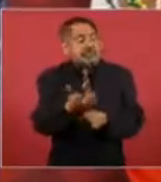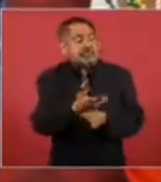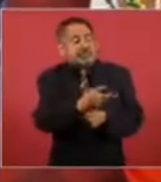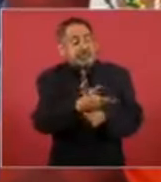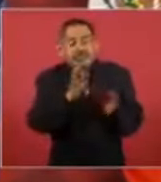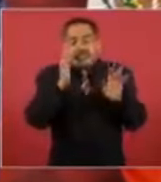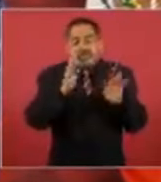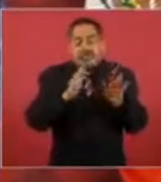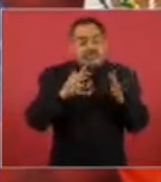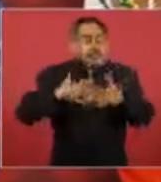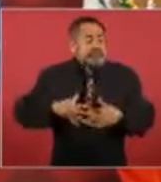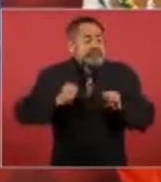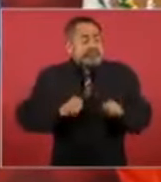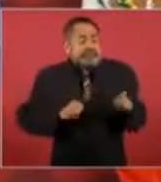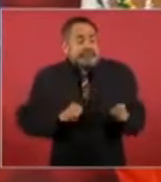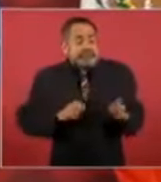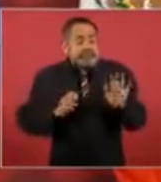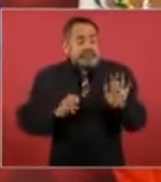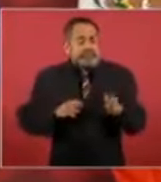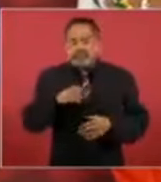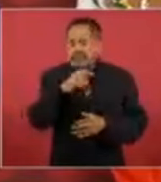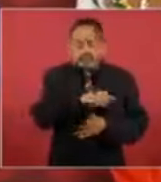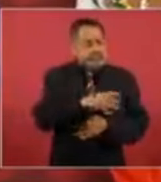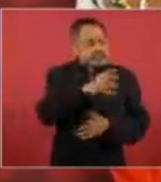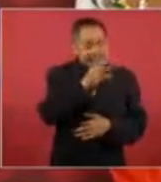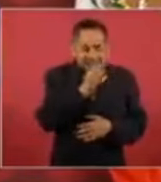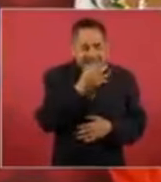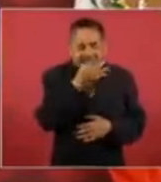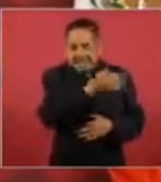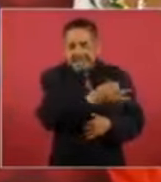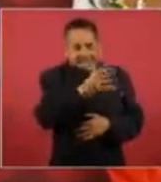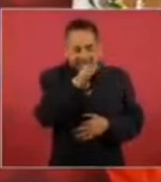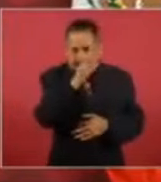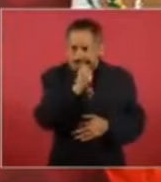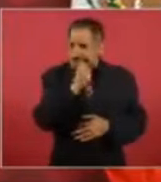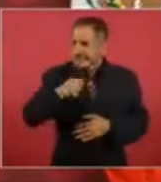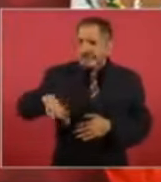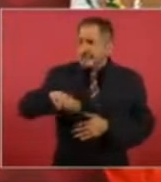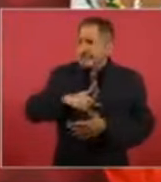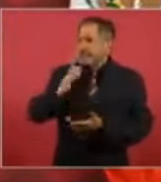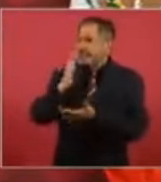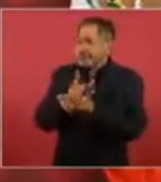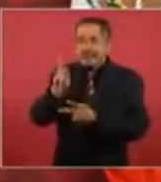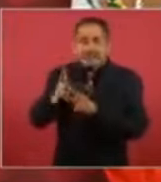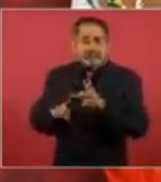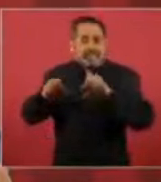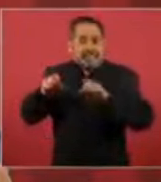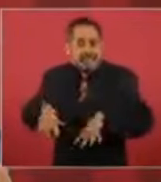pero pues no van a poder detenernos.